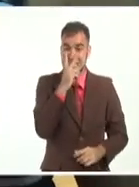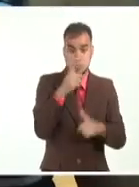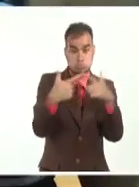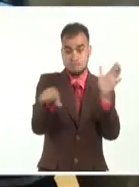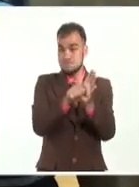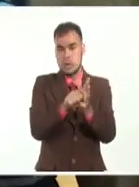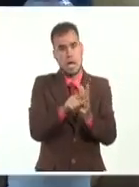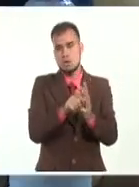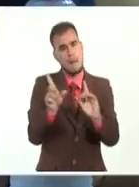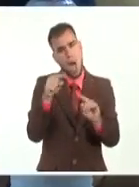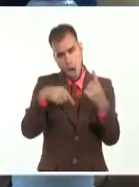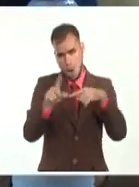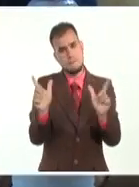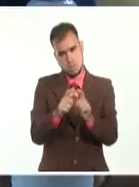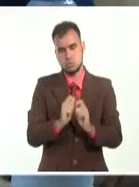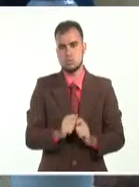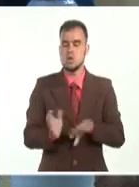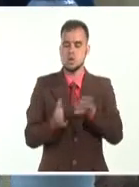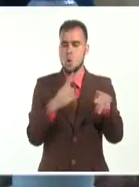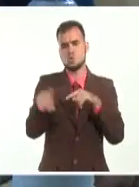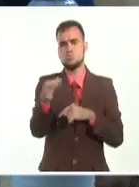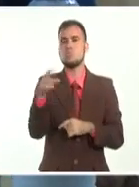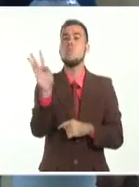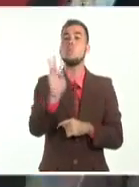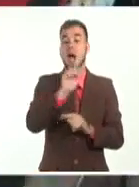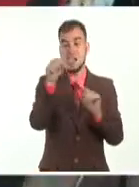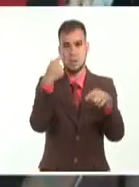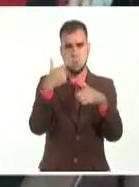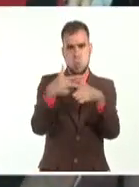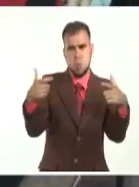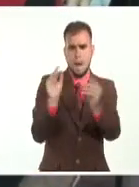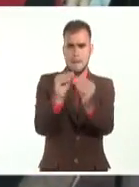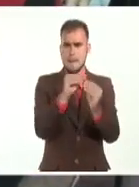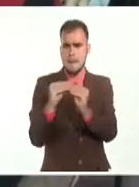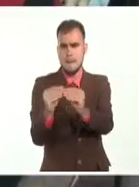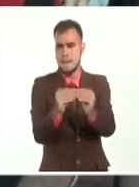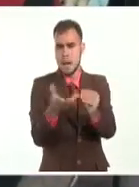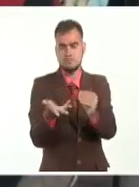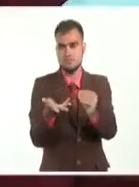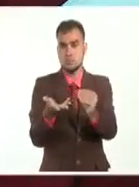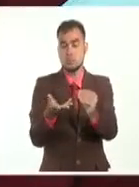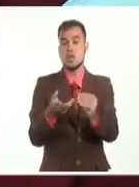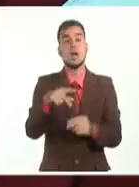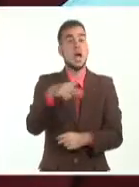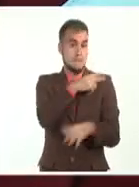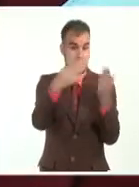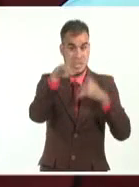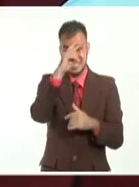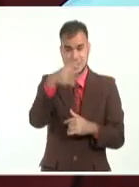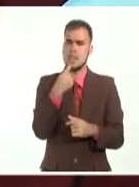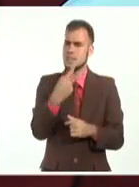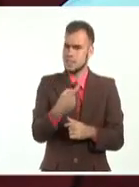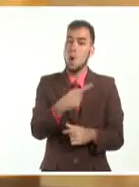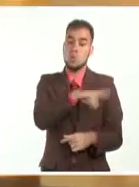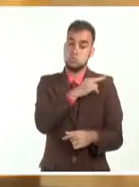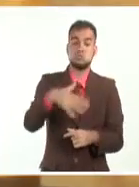los municipios con un alto índice de transmisibilidad del virus. Portal Miranda insistió en la responsabilidad de todas las